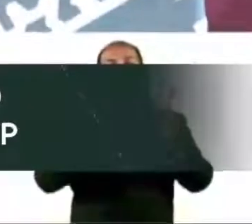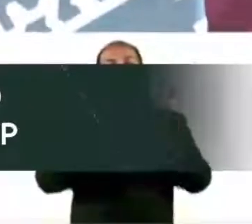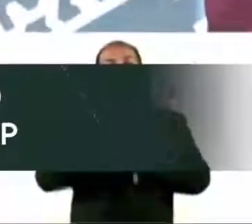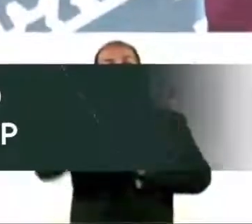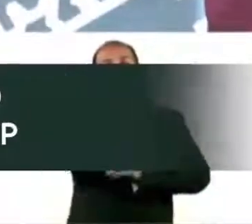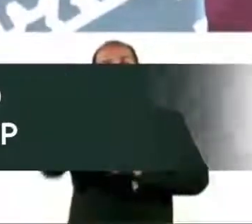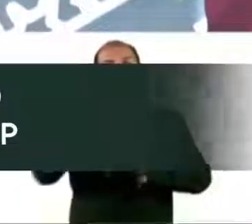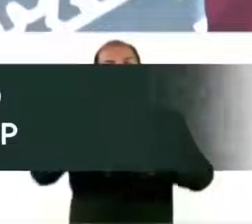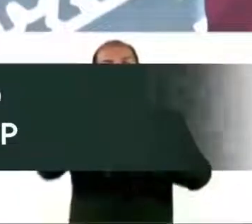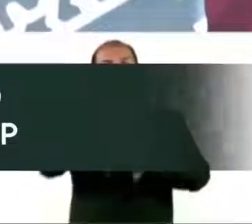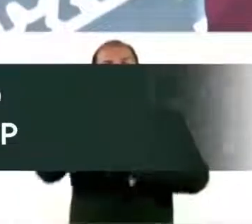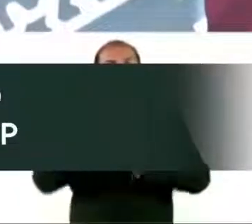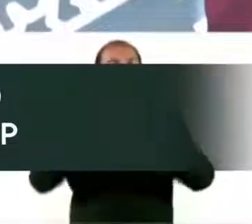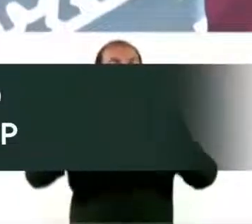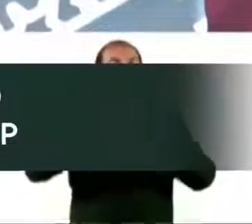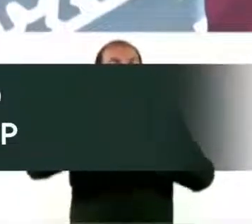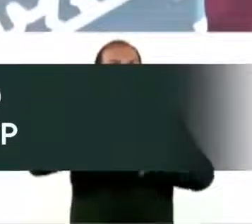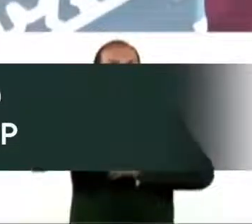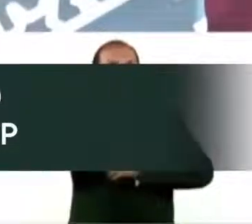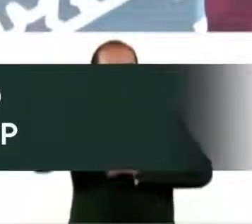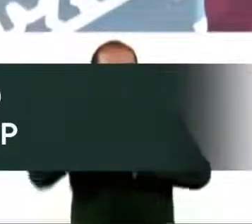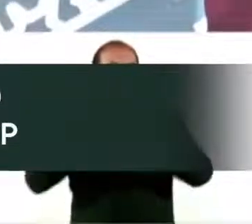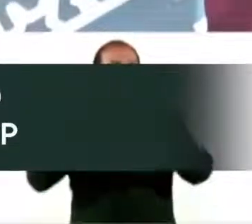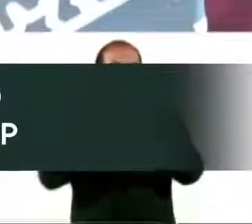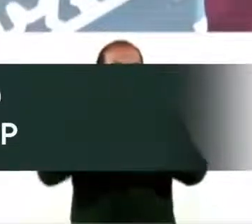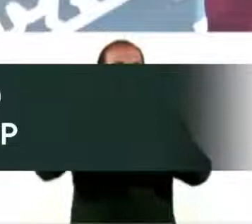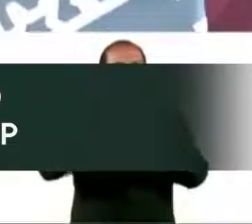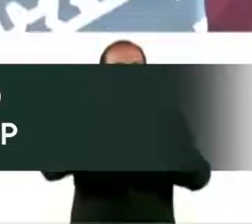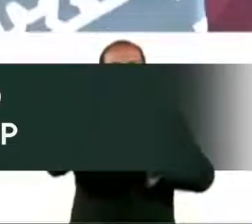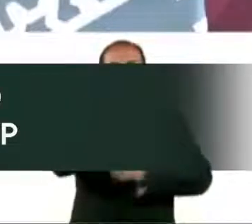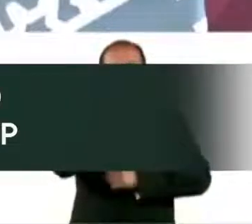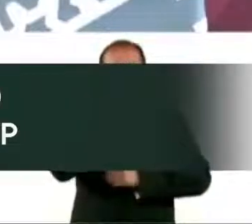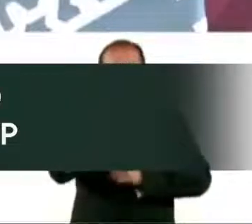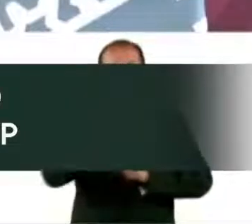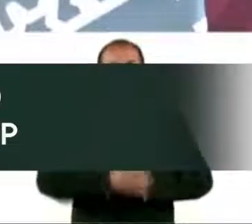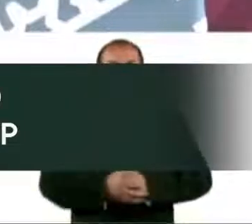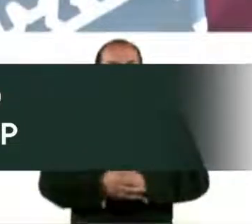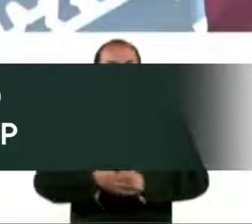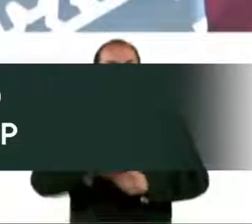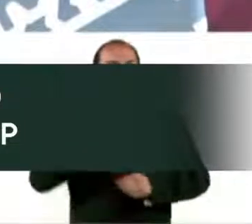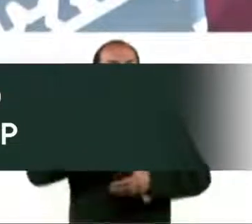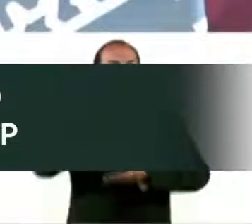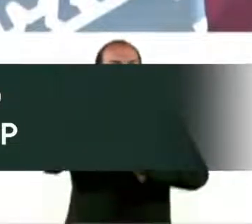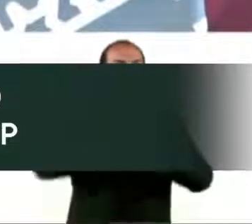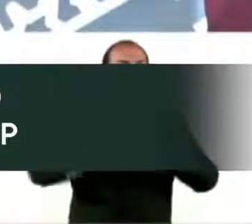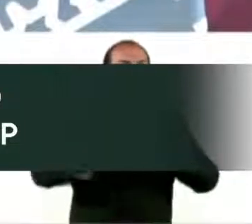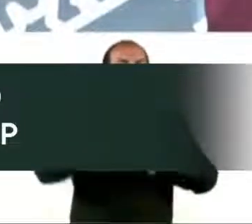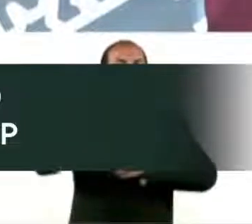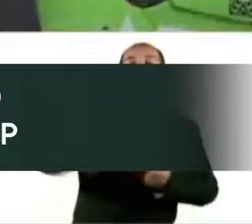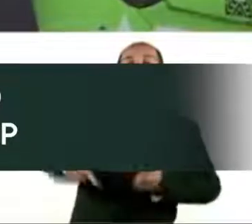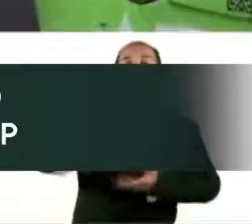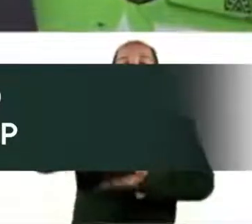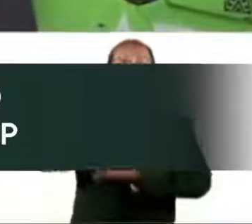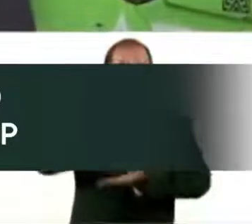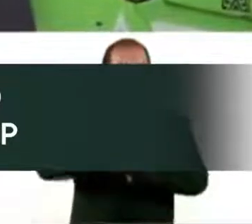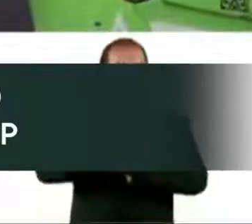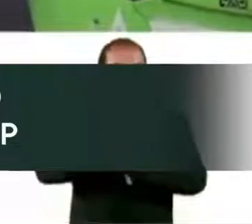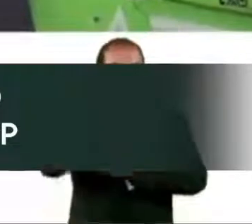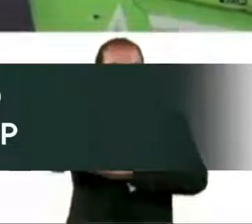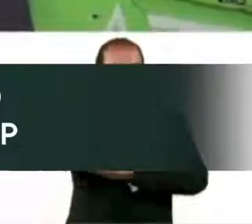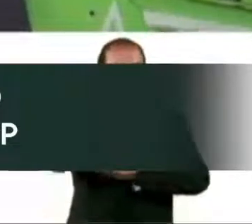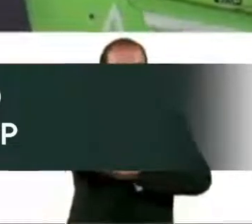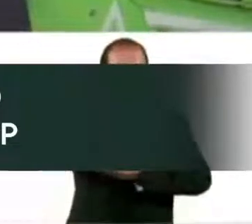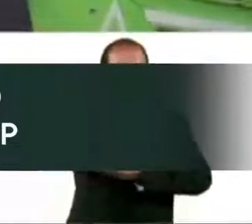La jefa de gobierno de la Ciudad de México, Claudia Sheinbaum, anunció el inicio de un proceso de licitación para la compra de 100 trolebuses